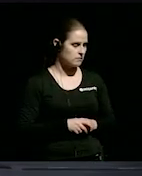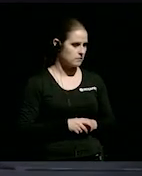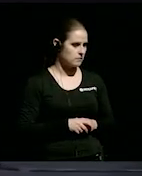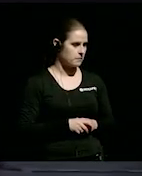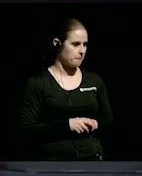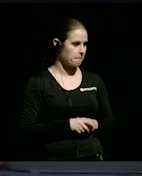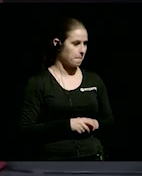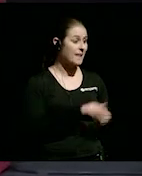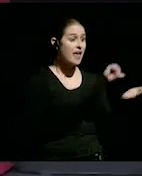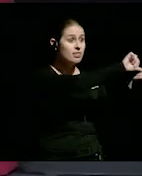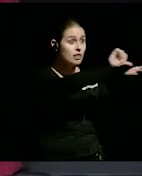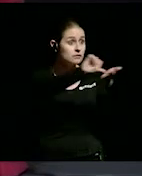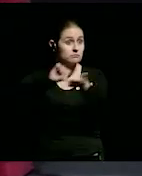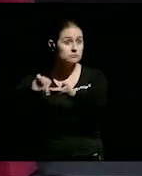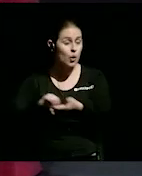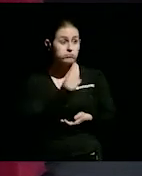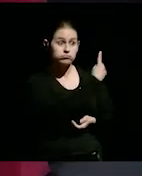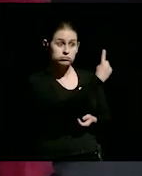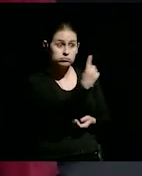cada centro tiene su propia